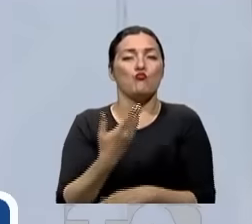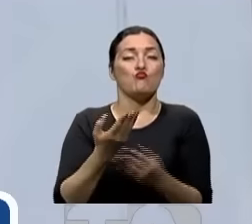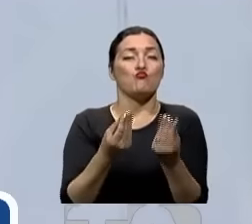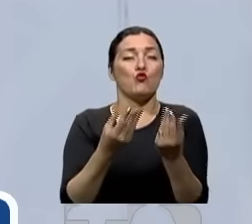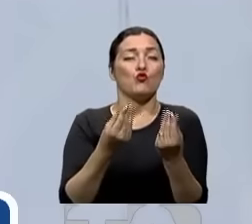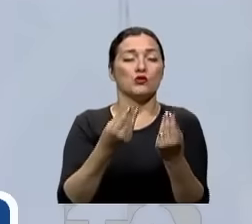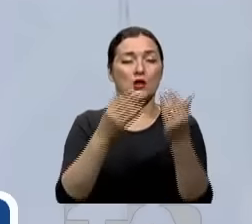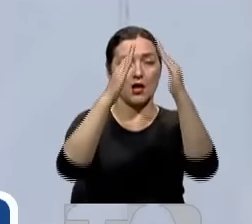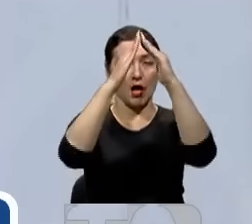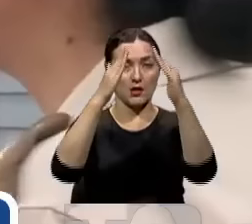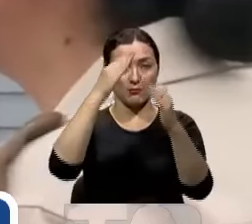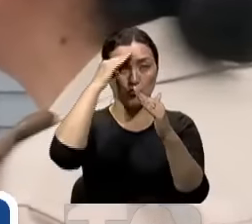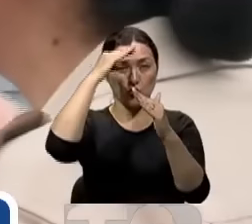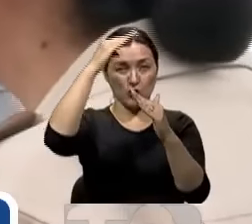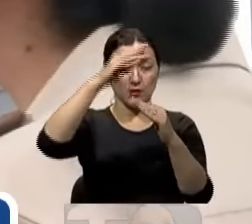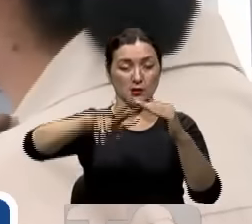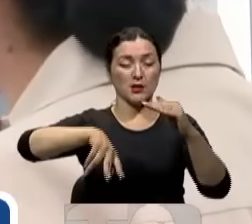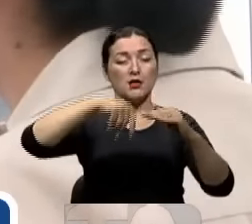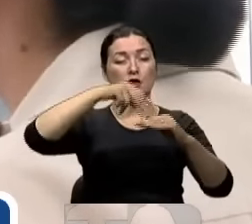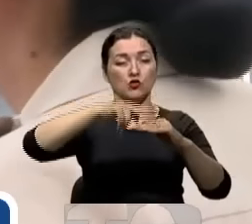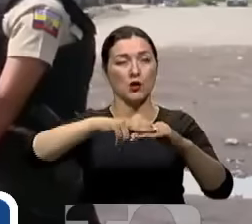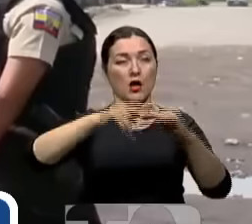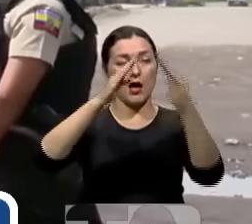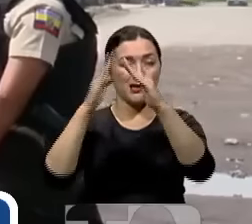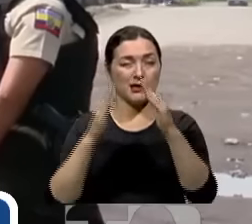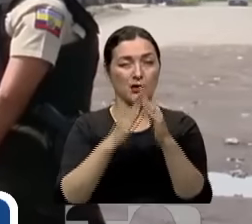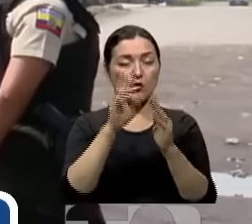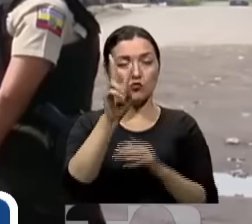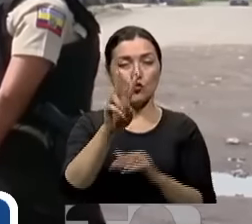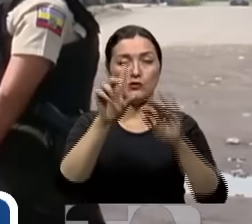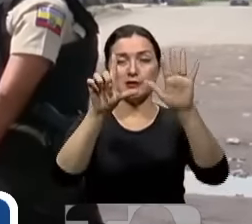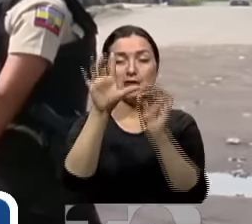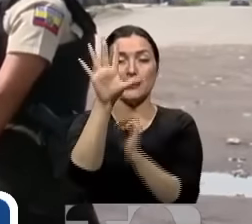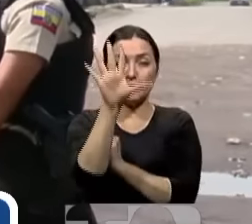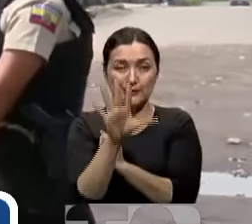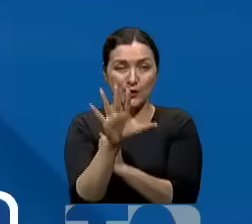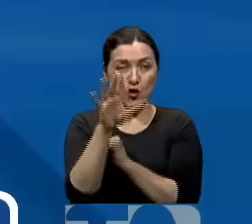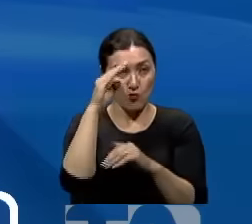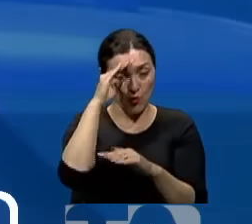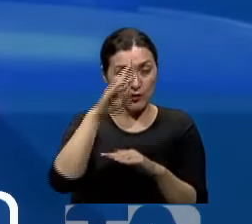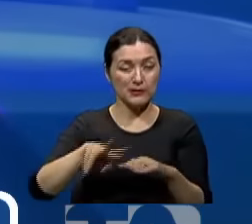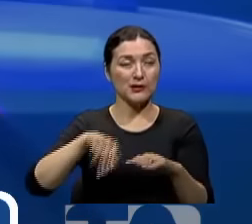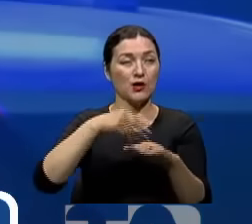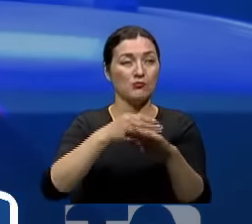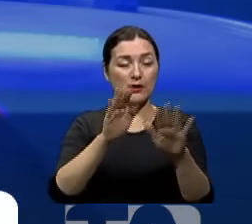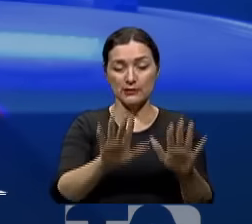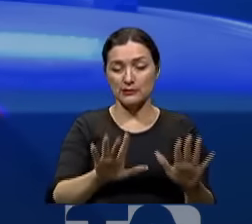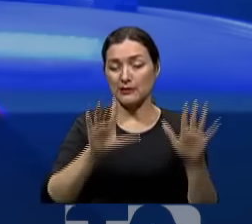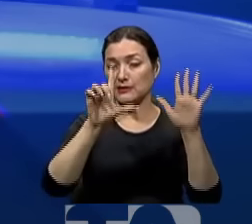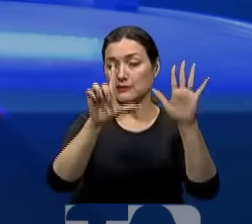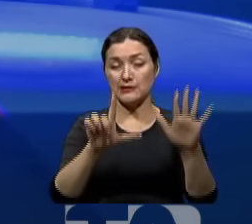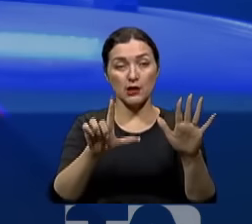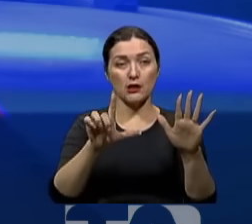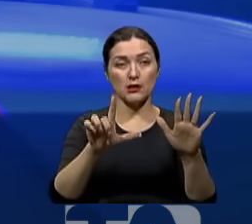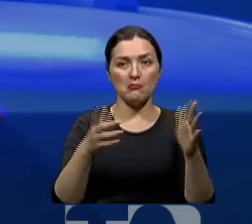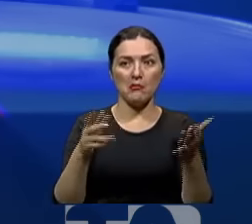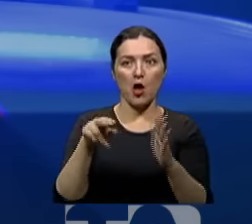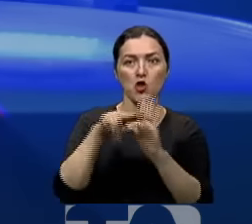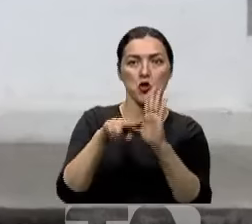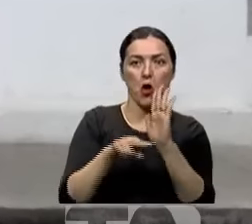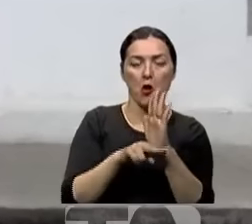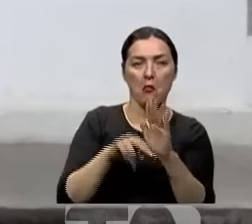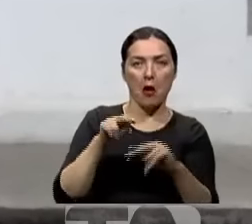policía comunitaria. En Quito existen 275 unidades y, de acuerdo a la policía, 17 se levantaron sin cumplir la